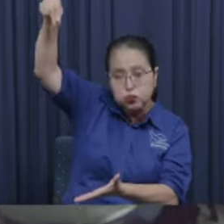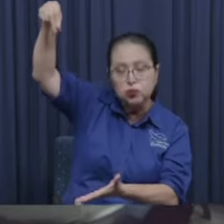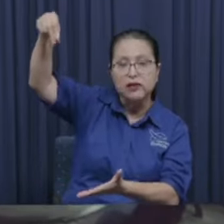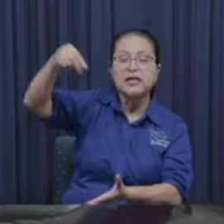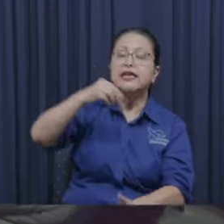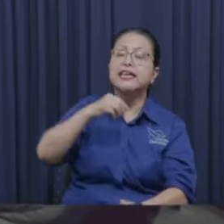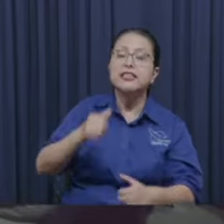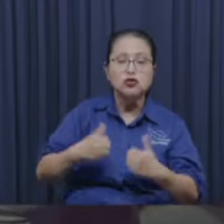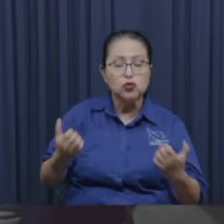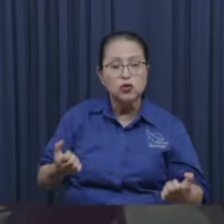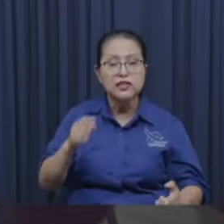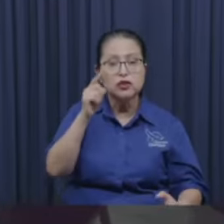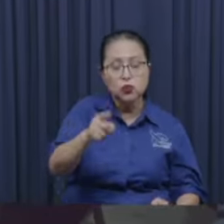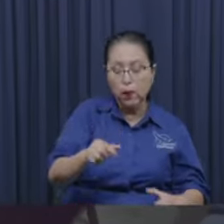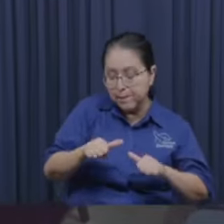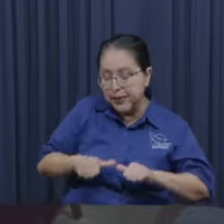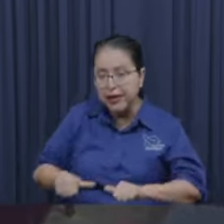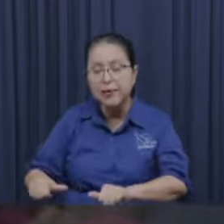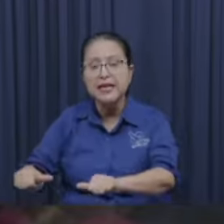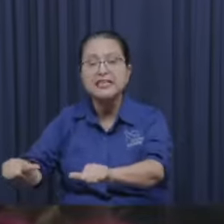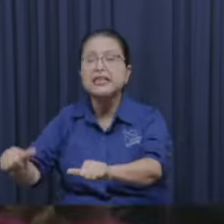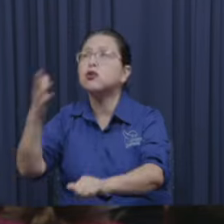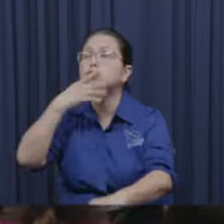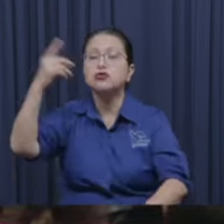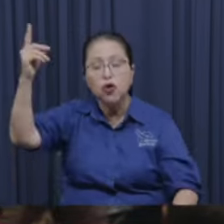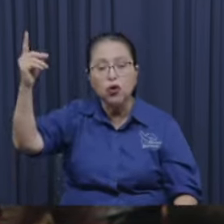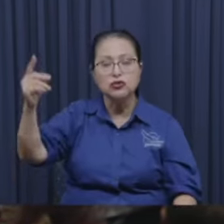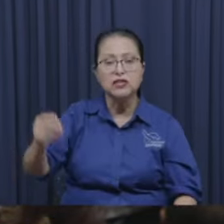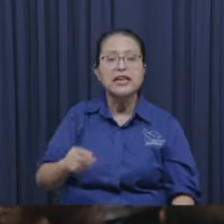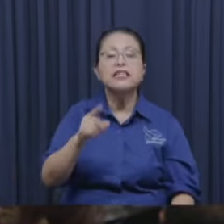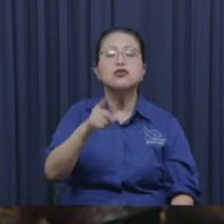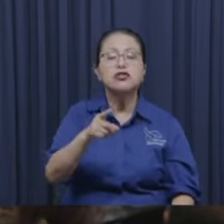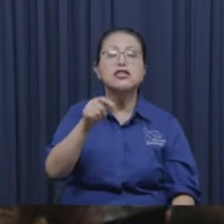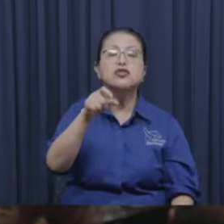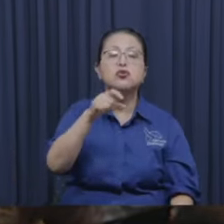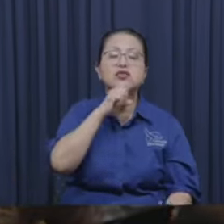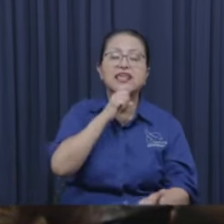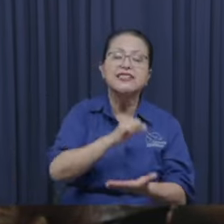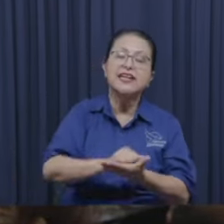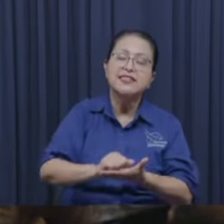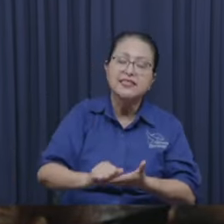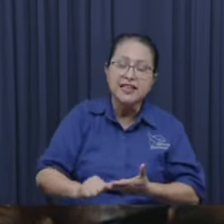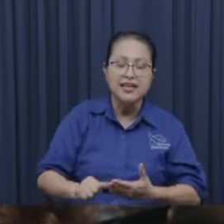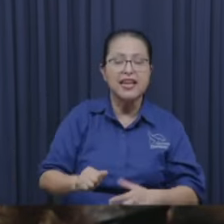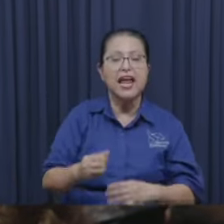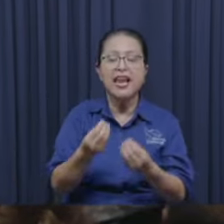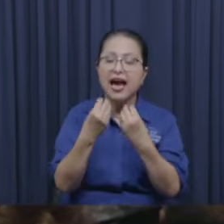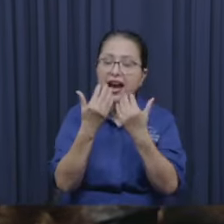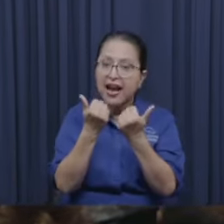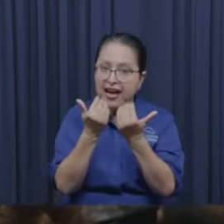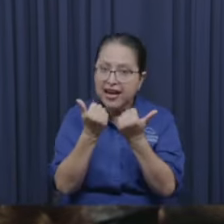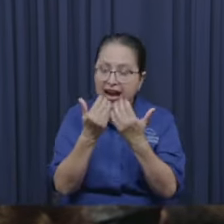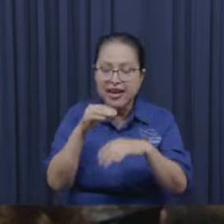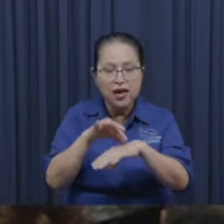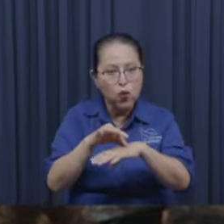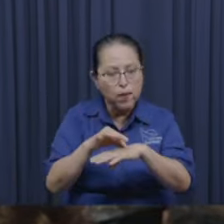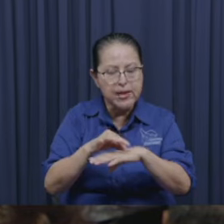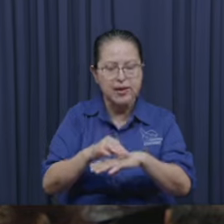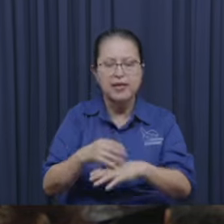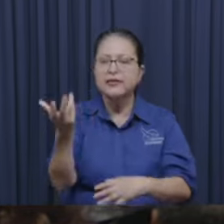señor okay Cómo hago para permanecer okay Entonces tienes que comer mi carne y beber mi sangre para permanecer en mí pero lo tienes que hacer